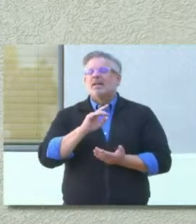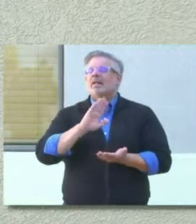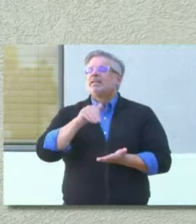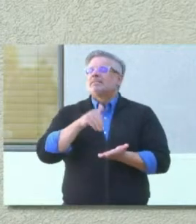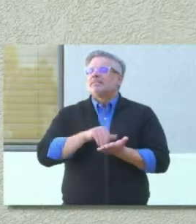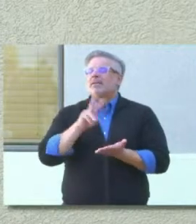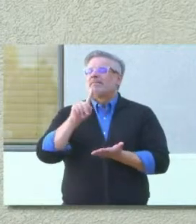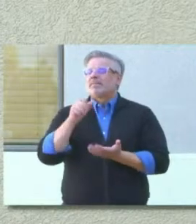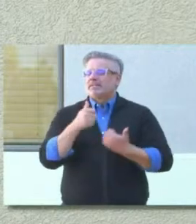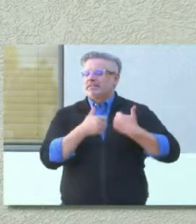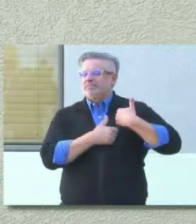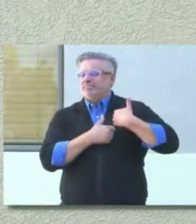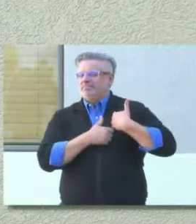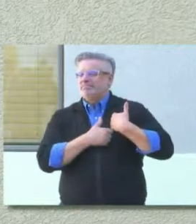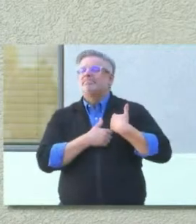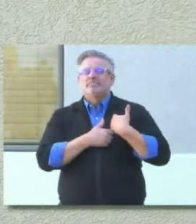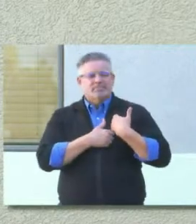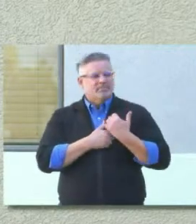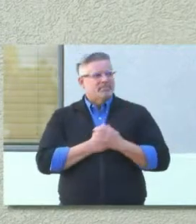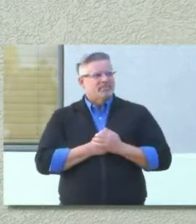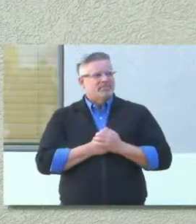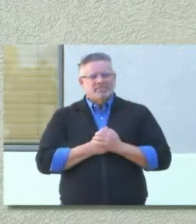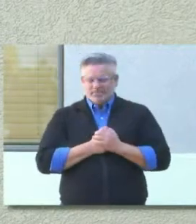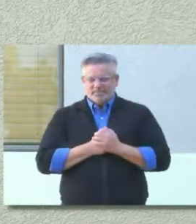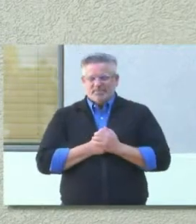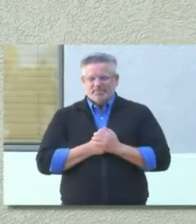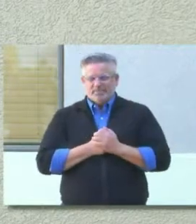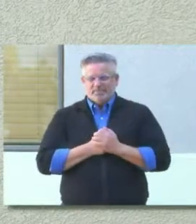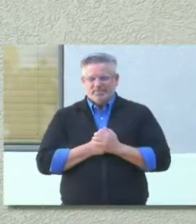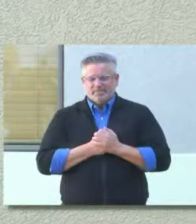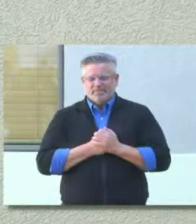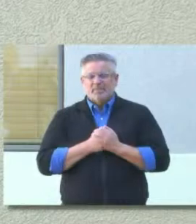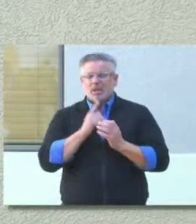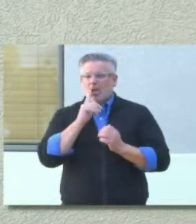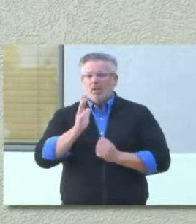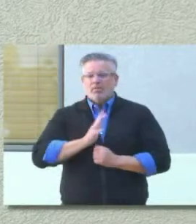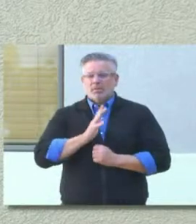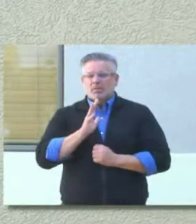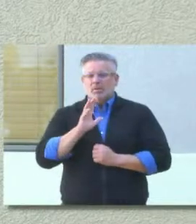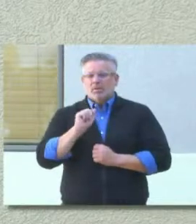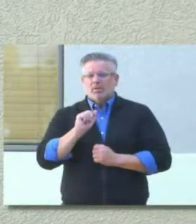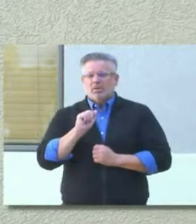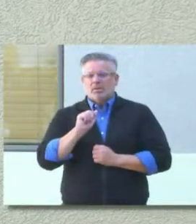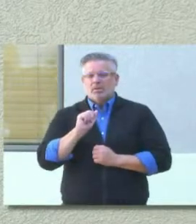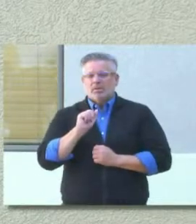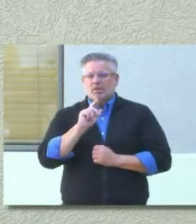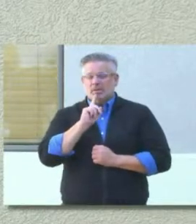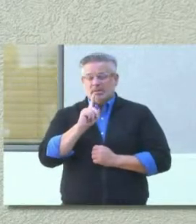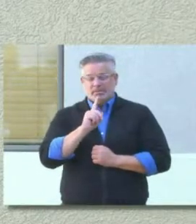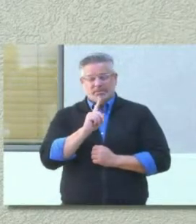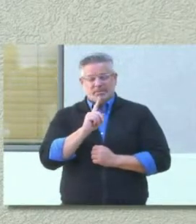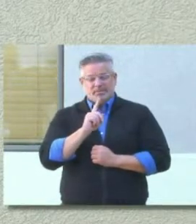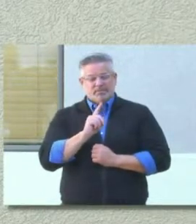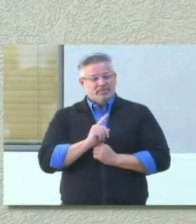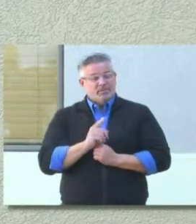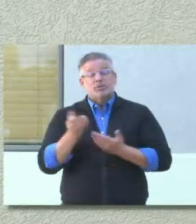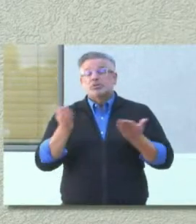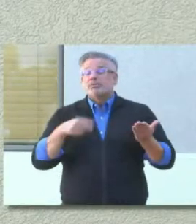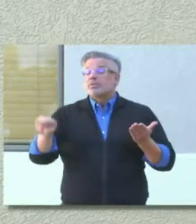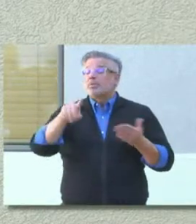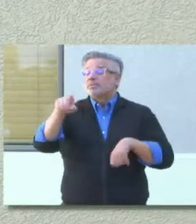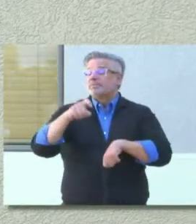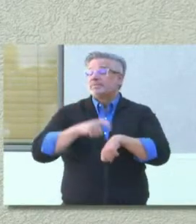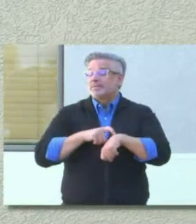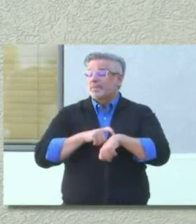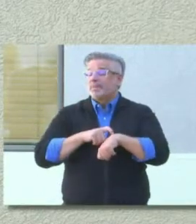de Veteranos. Sabemos que mañana es el día oficial cuando reconocemos los sacrificios y el servicio de